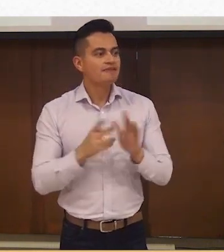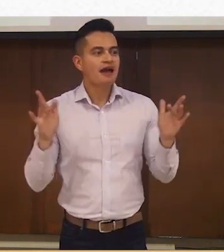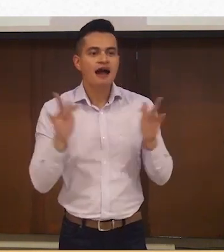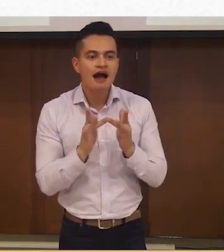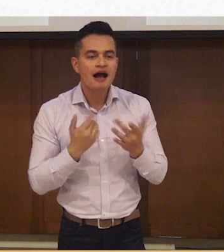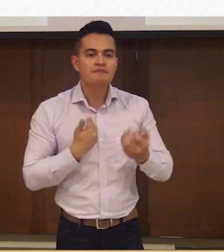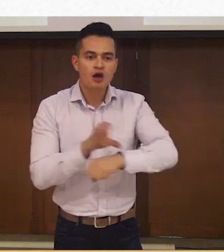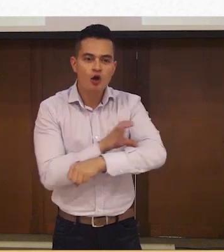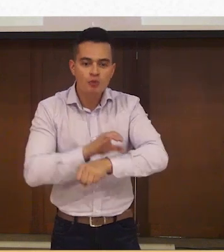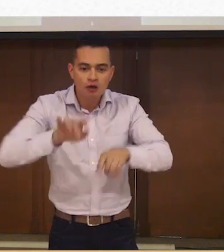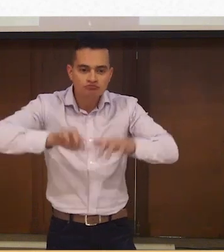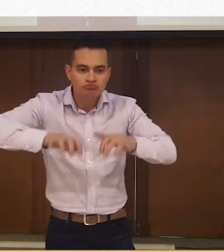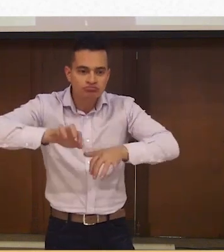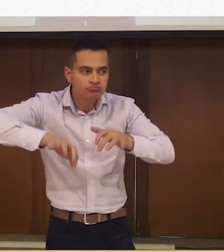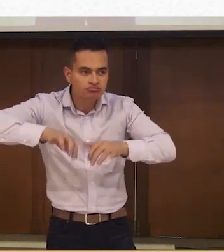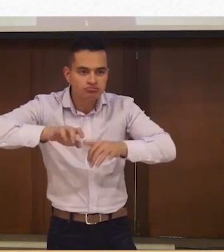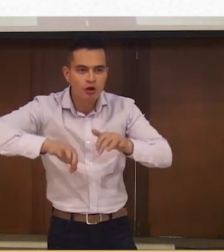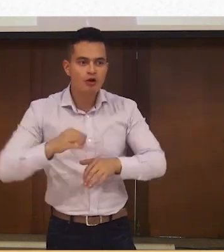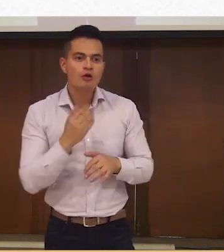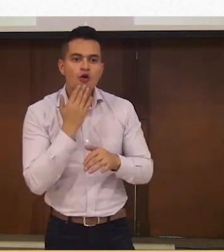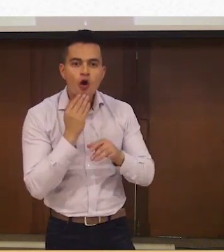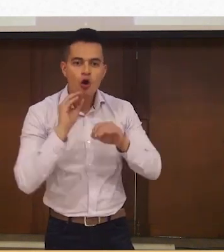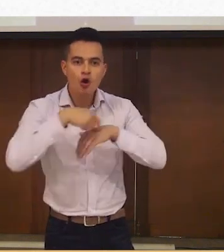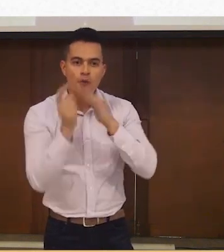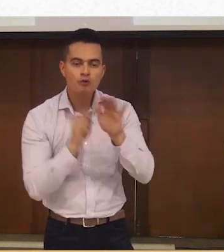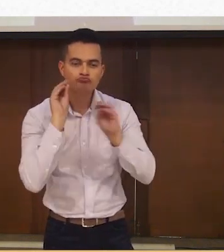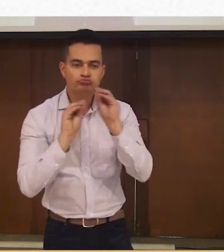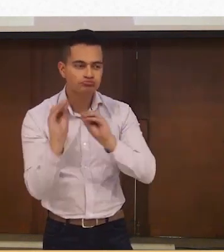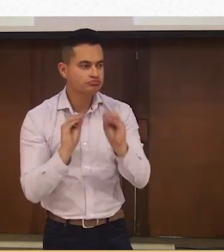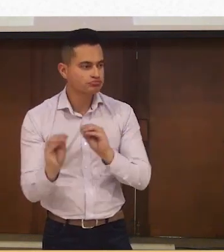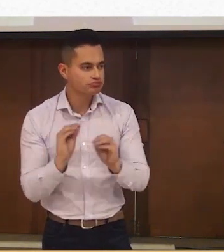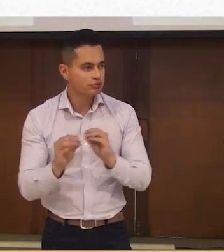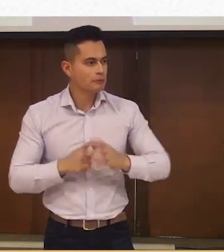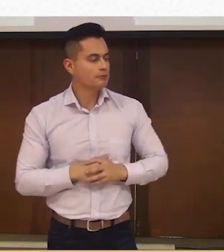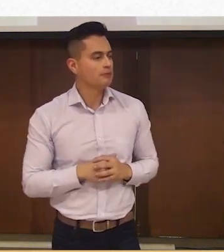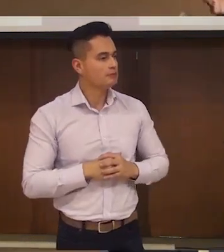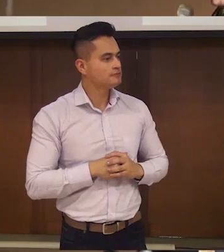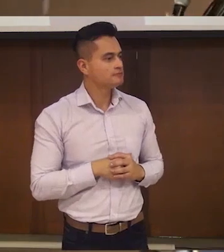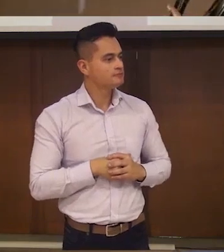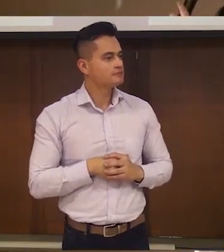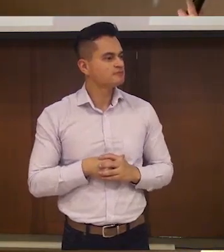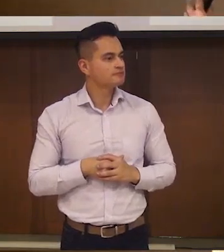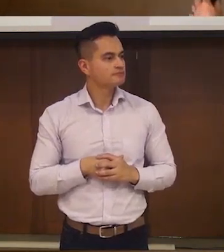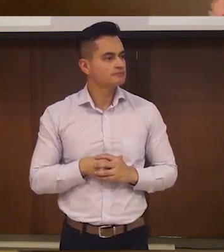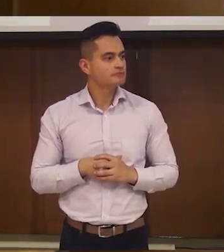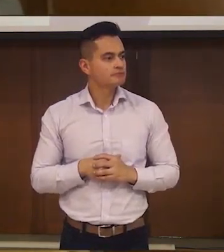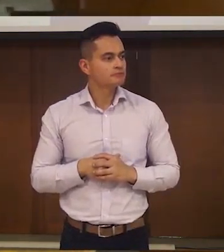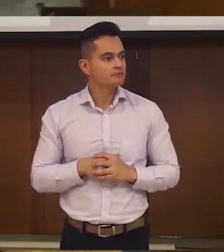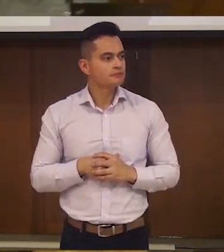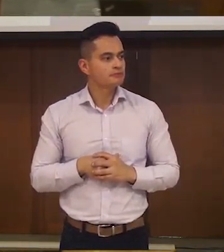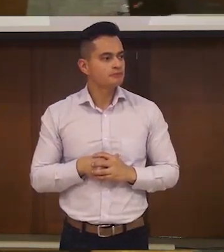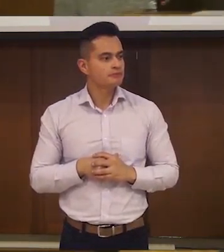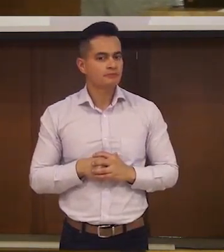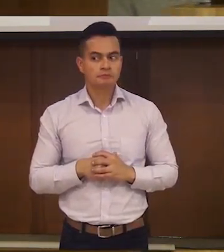sensación de que están corriendo por detrás. Esto todo lo van a ver que ese ha sido el trabajo de